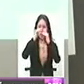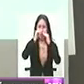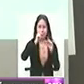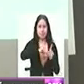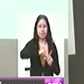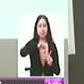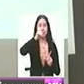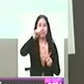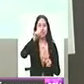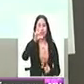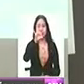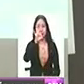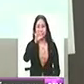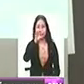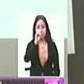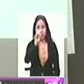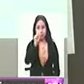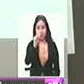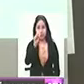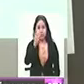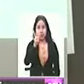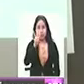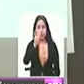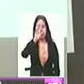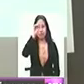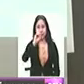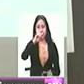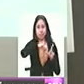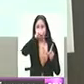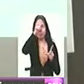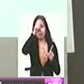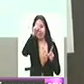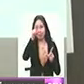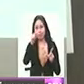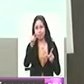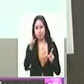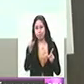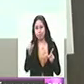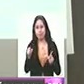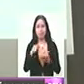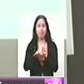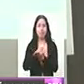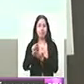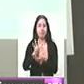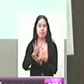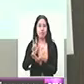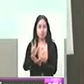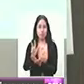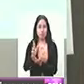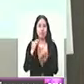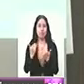a 90.4 y luego va bajando hasta la semana 43 en que estamos